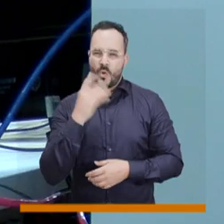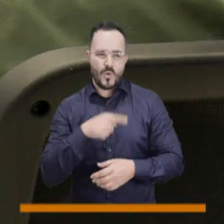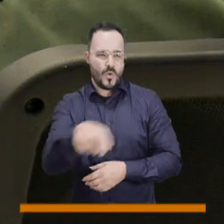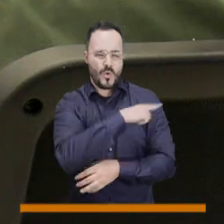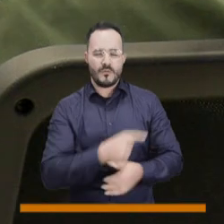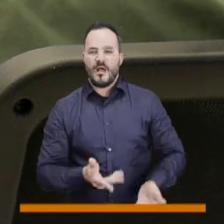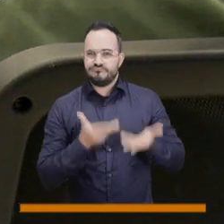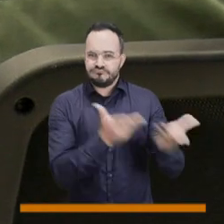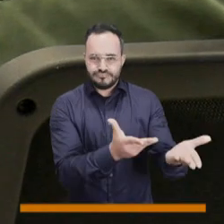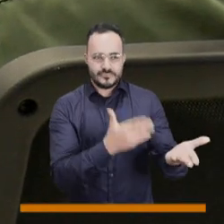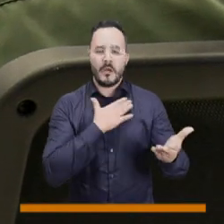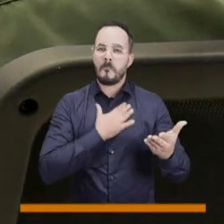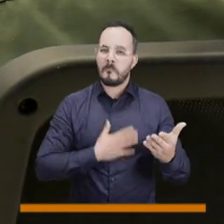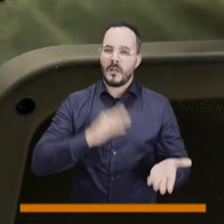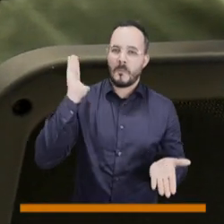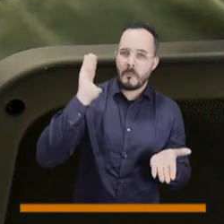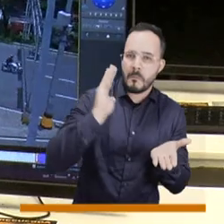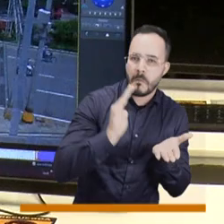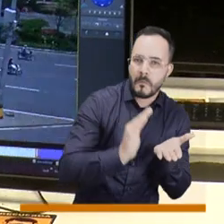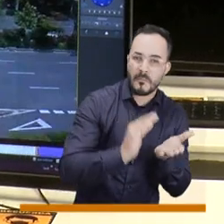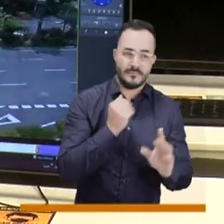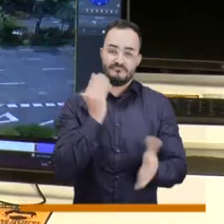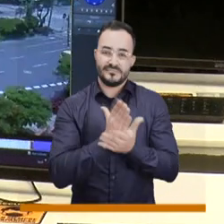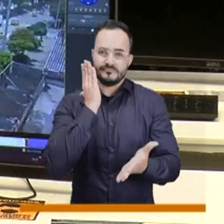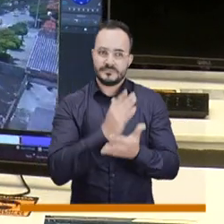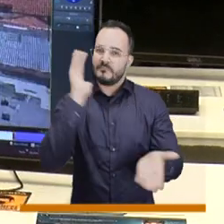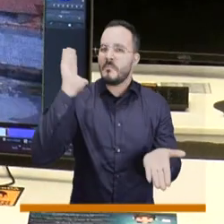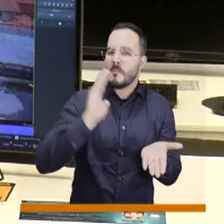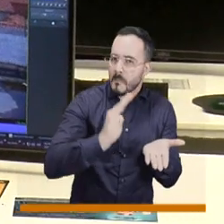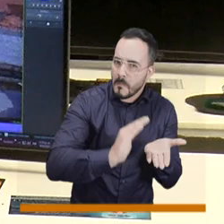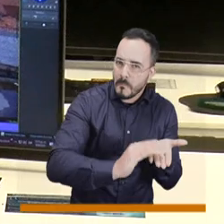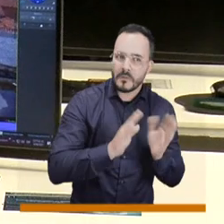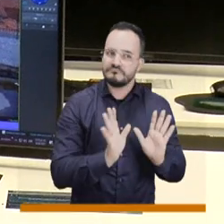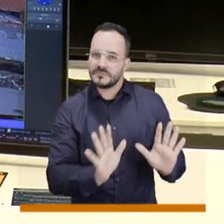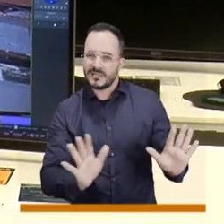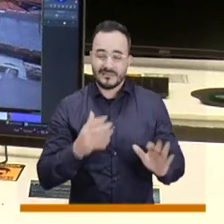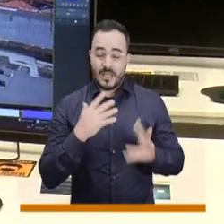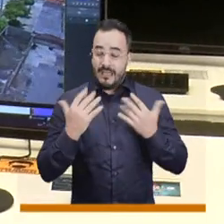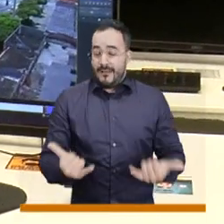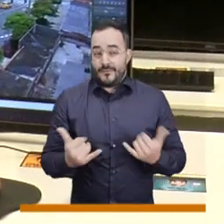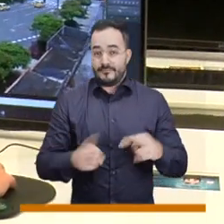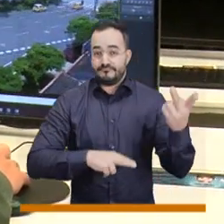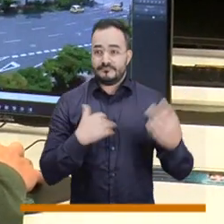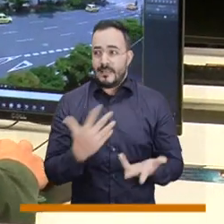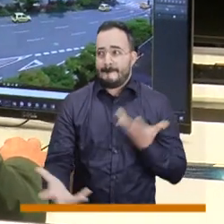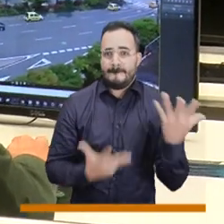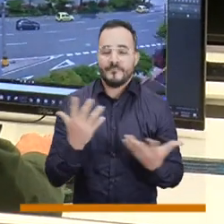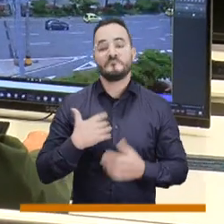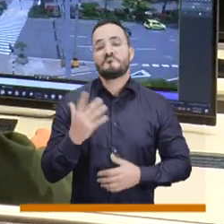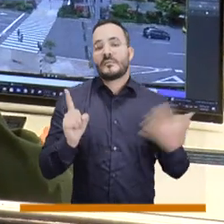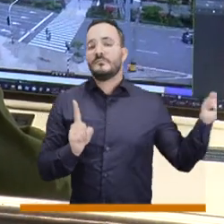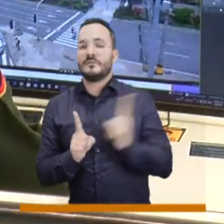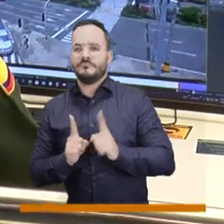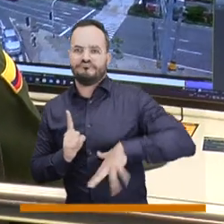tener cómo, o tenemos mejor, cómo poder empezar a reducir todos esos delitos de gran impacto que tienen hoy a la ciudadanía